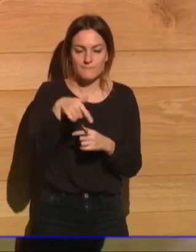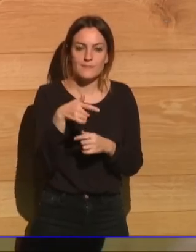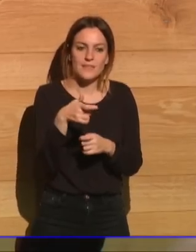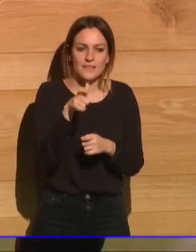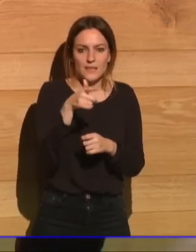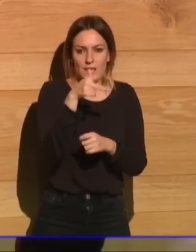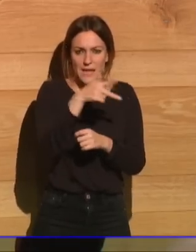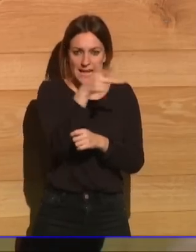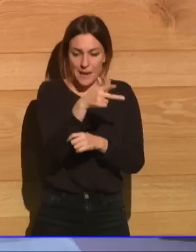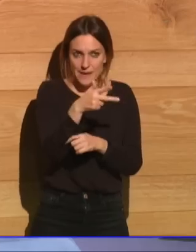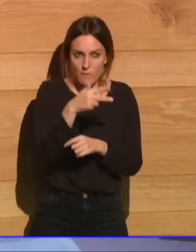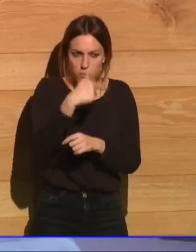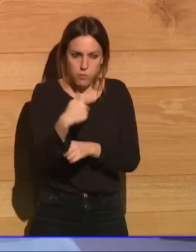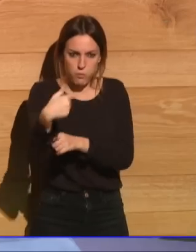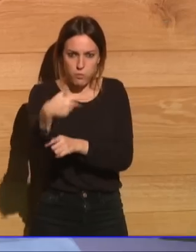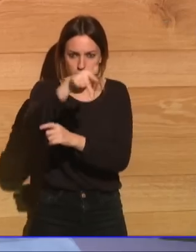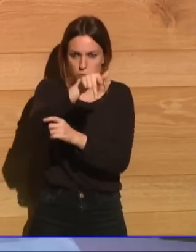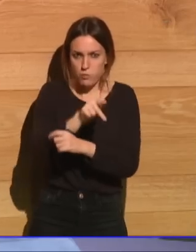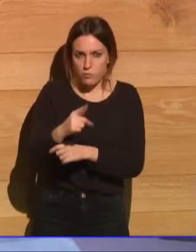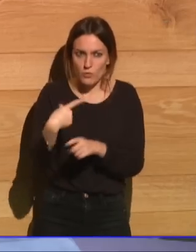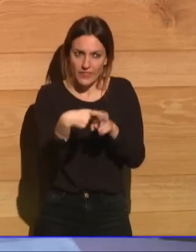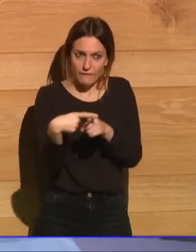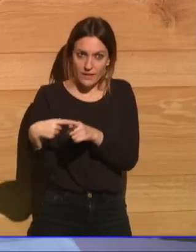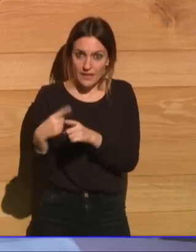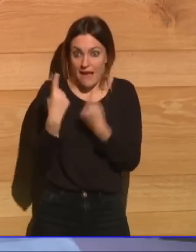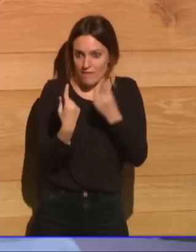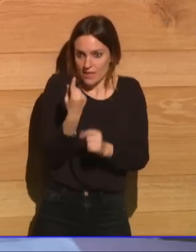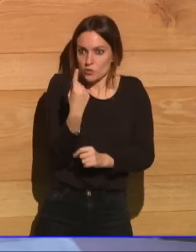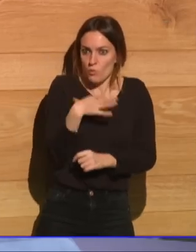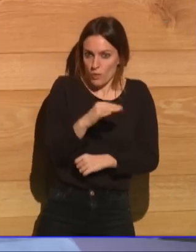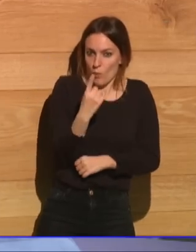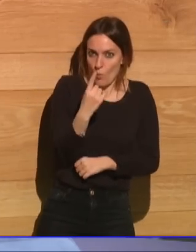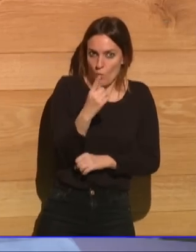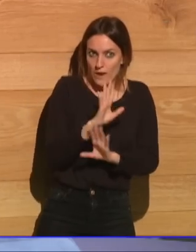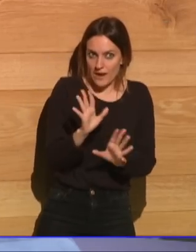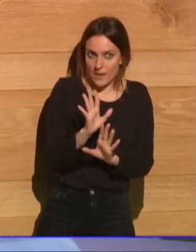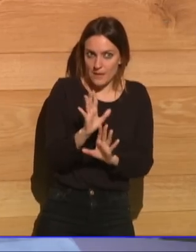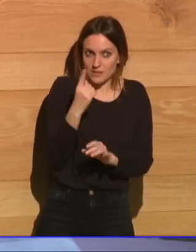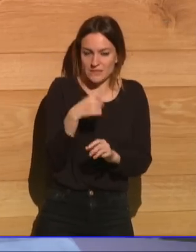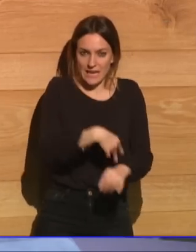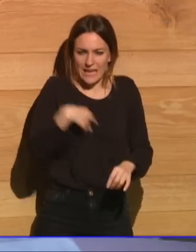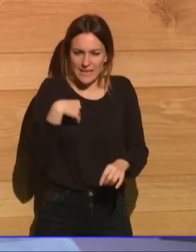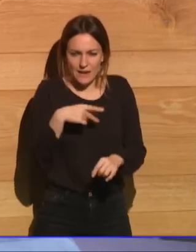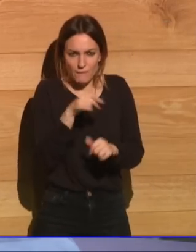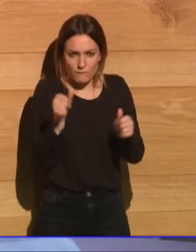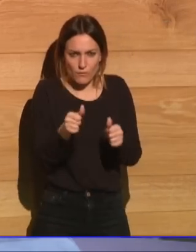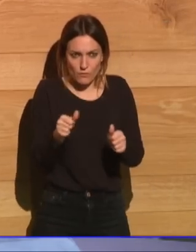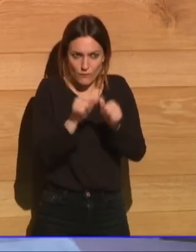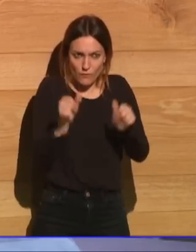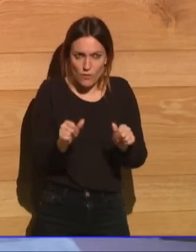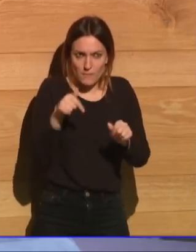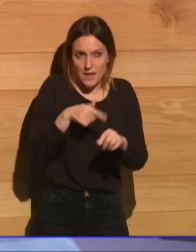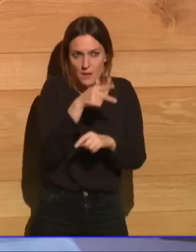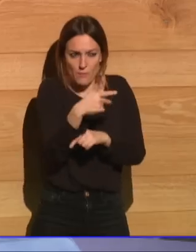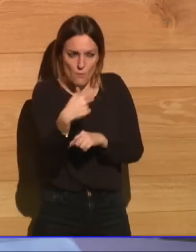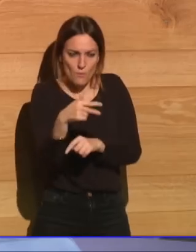determinadas posiciones de cámara en sus escenas habituales, que a veces es una. A veces es una en un plano general, que en un momento dado empieza a convertirse en un traveling y que